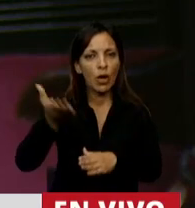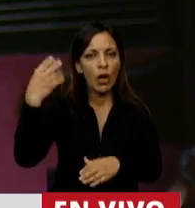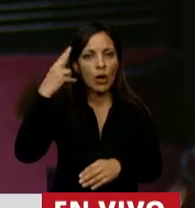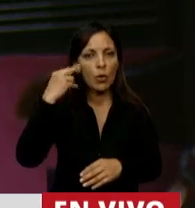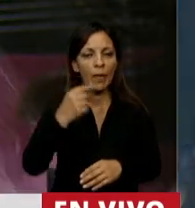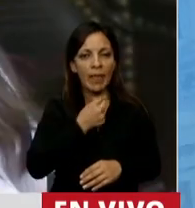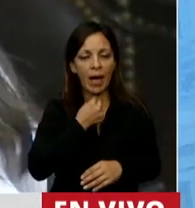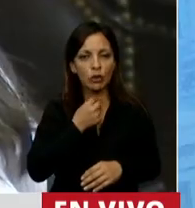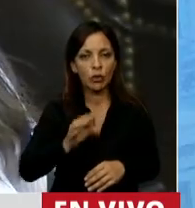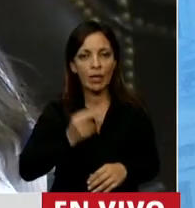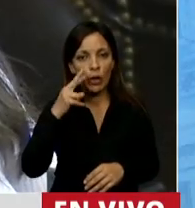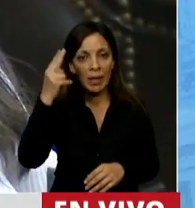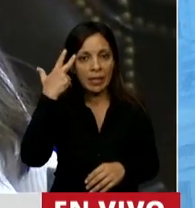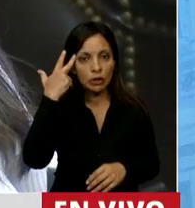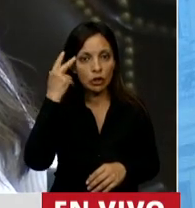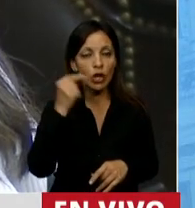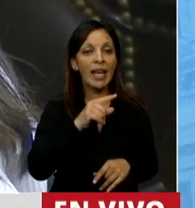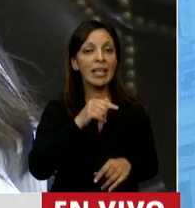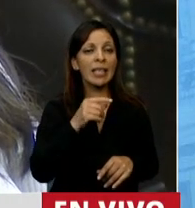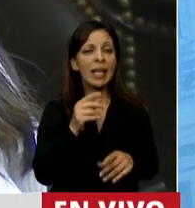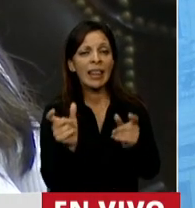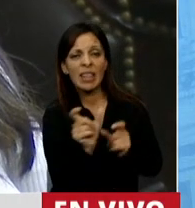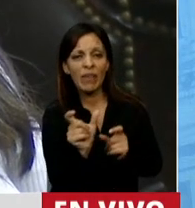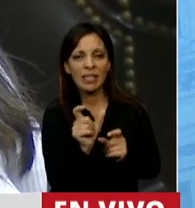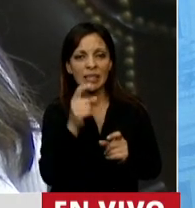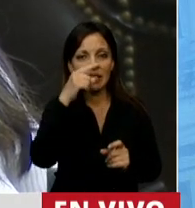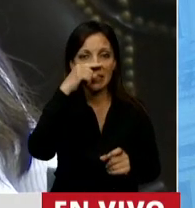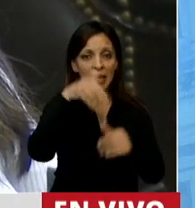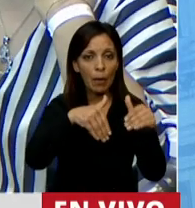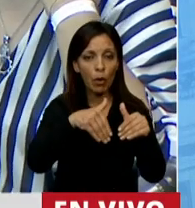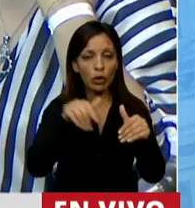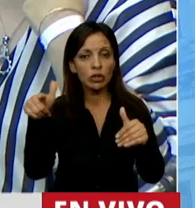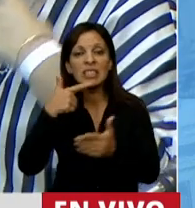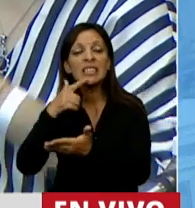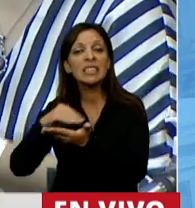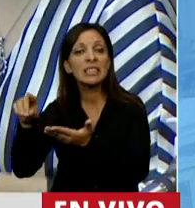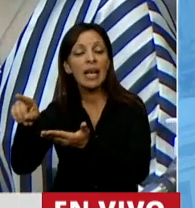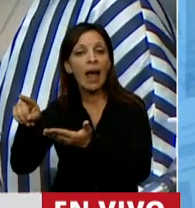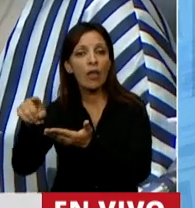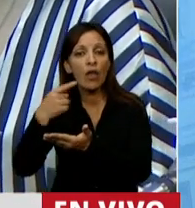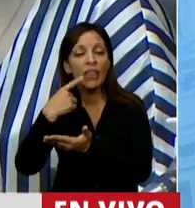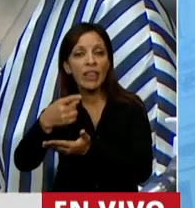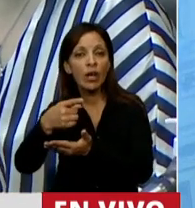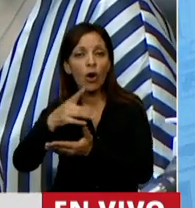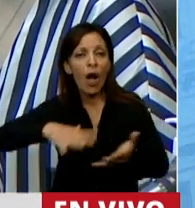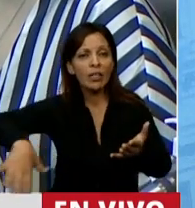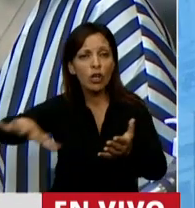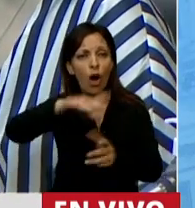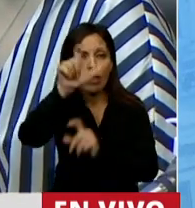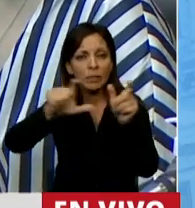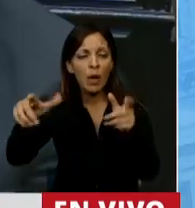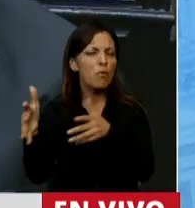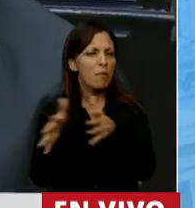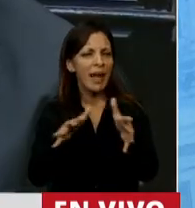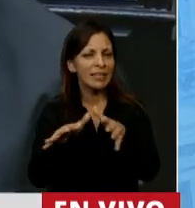del 2018, donde solo por 7 votos el Senado de la Nación le dijo a esa plaza, muy parecida a